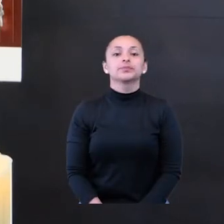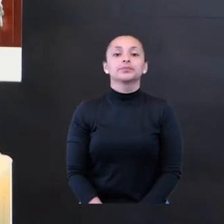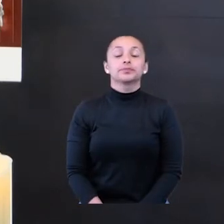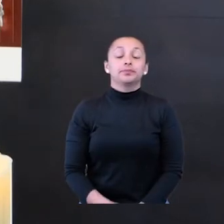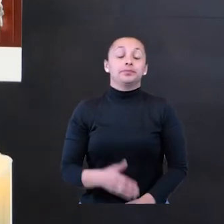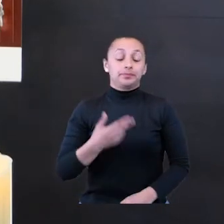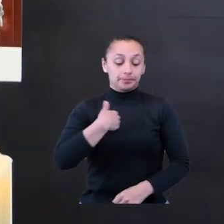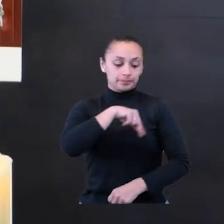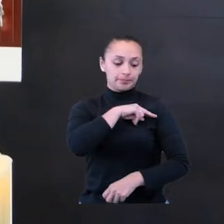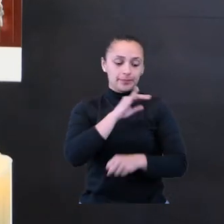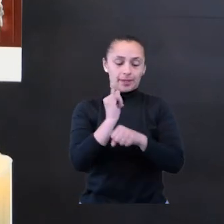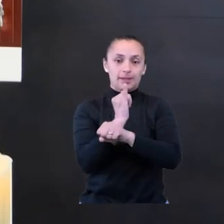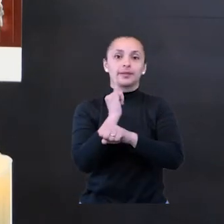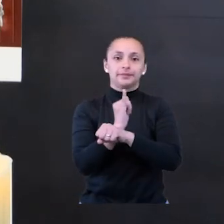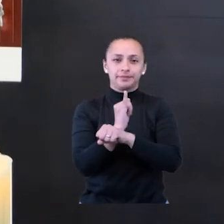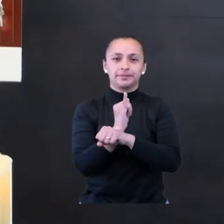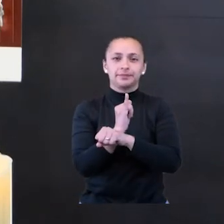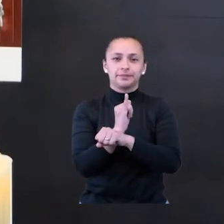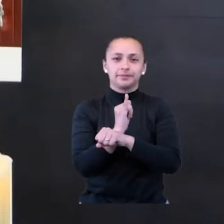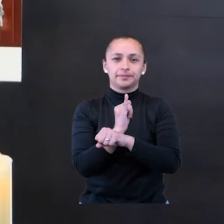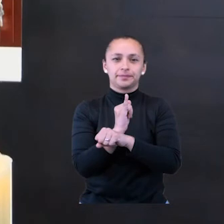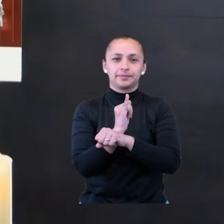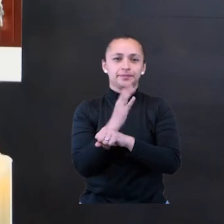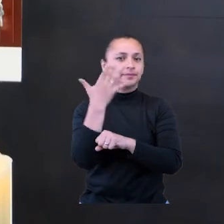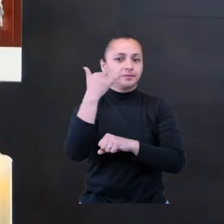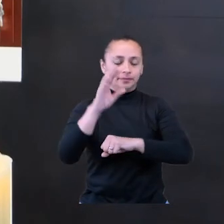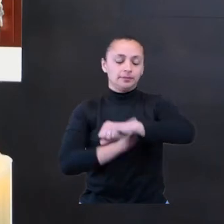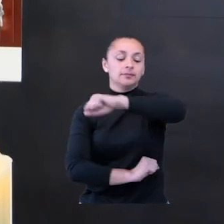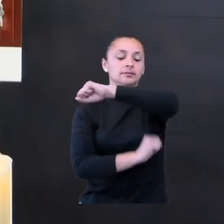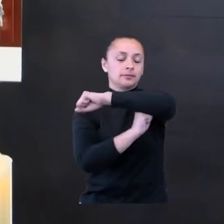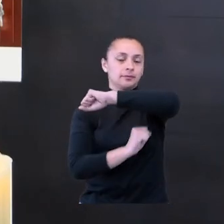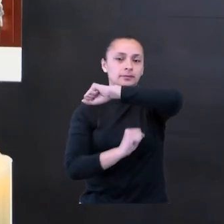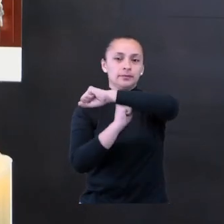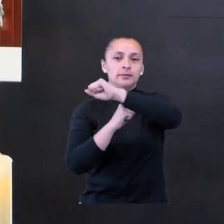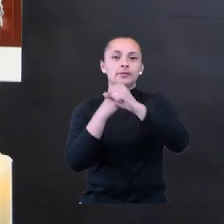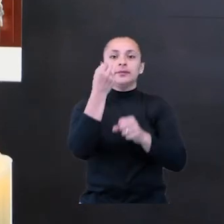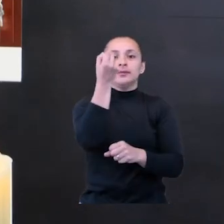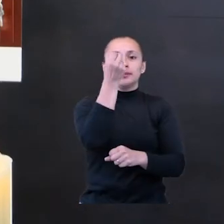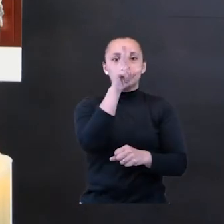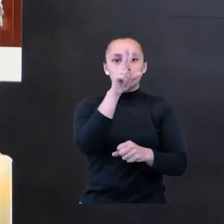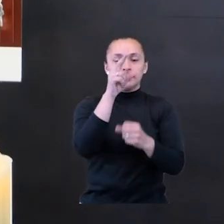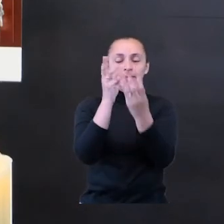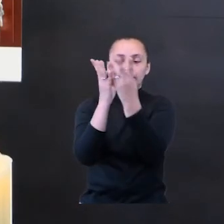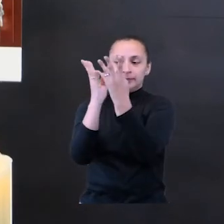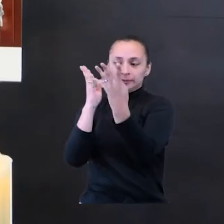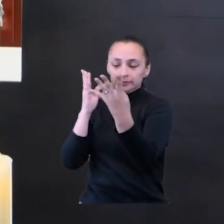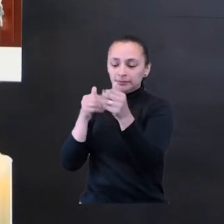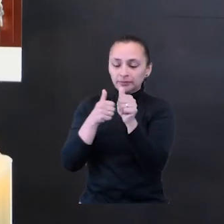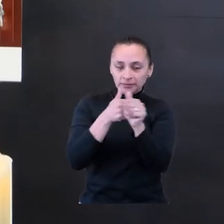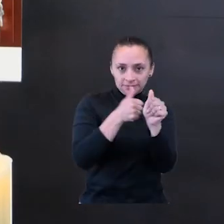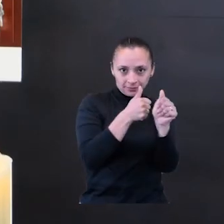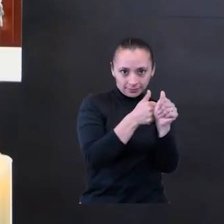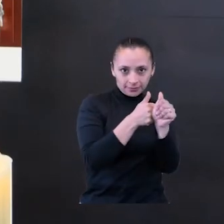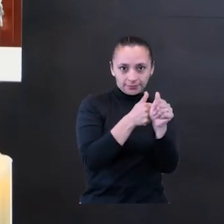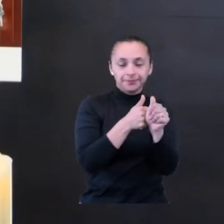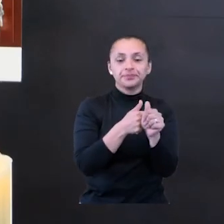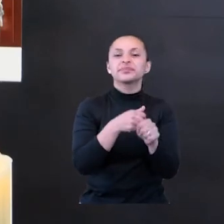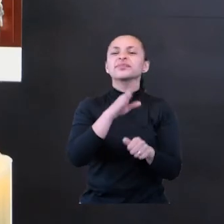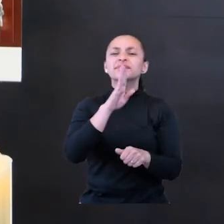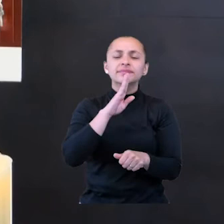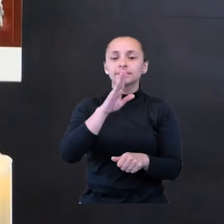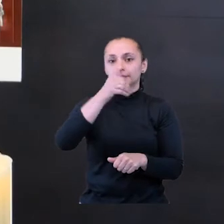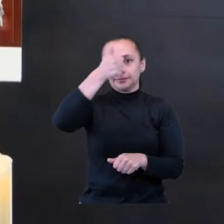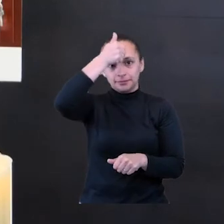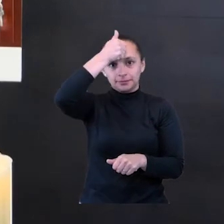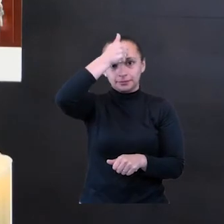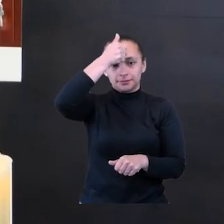nuestra iglesia está soportada sobre los doce apóstoles y tiene una cabeza que